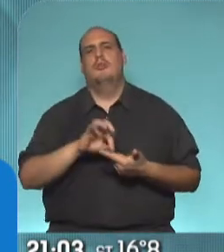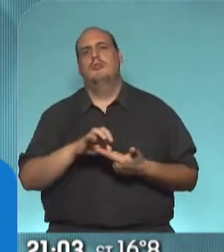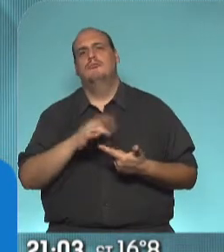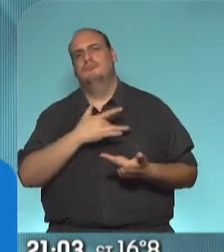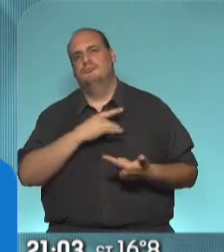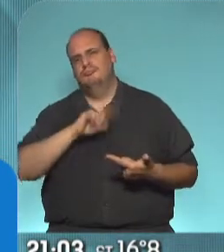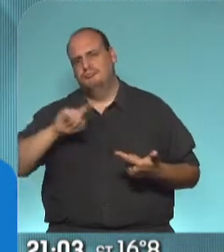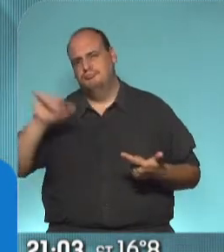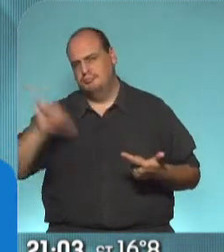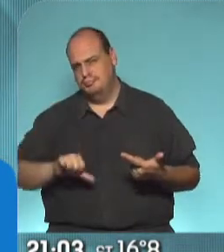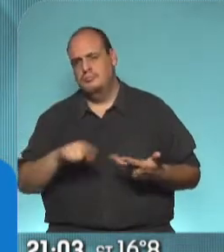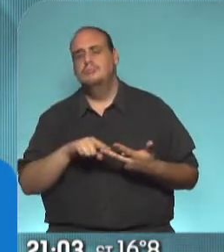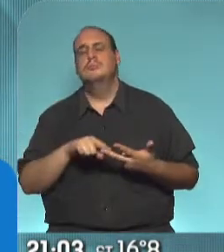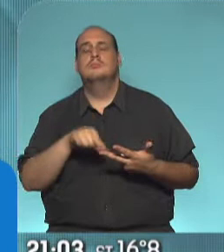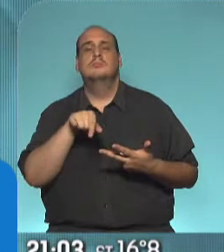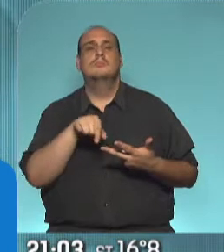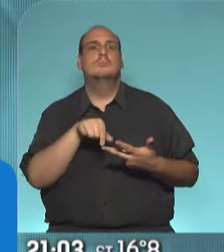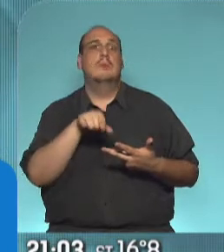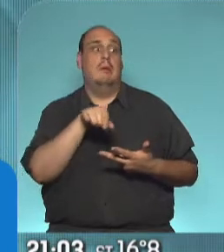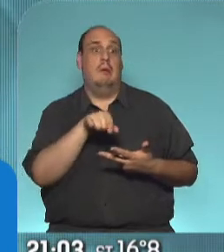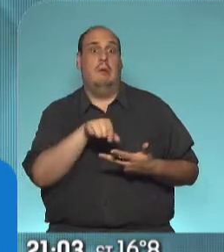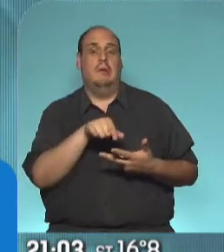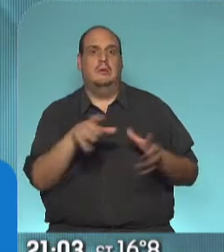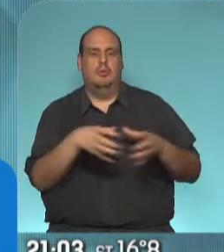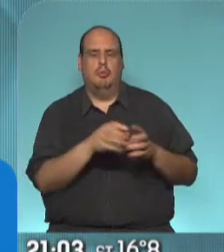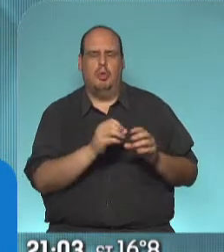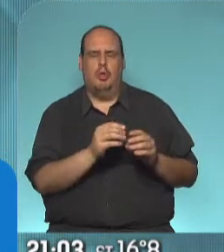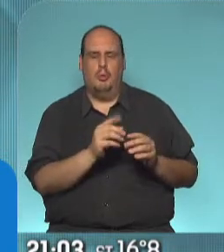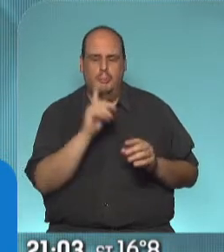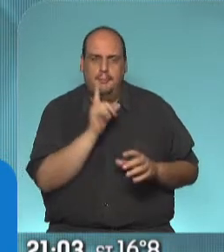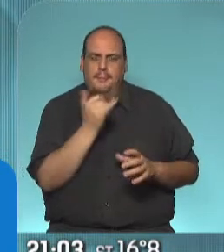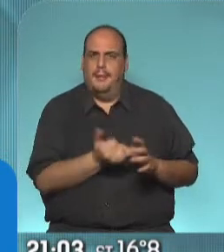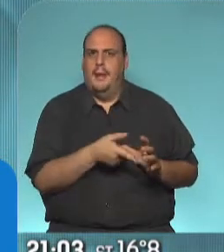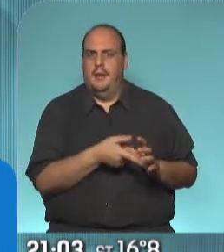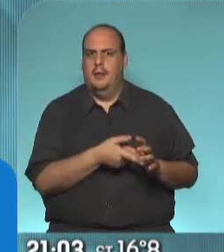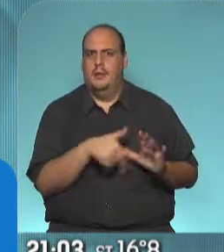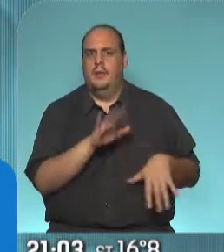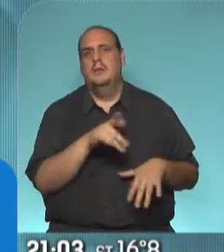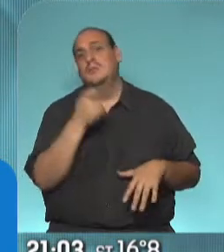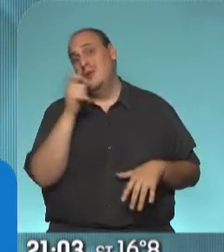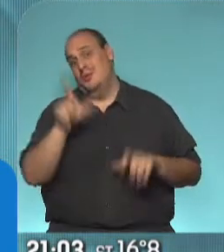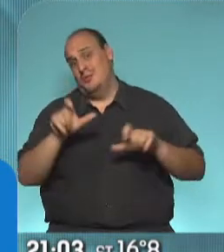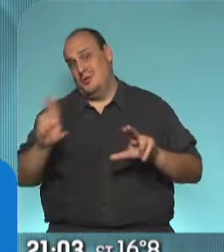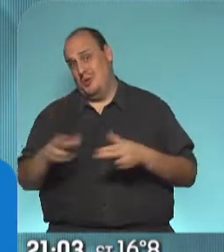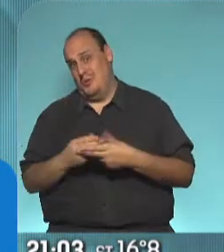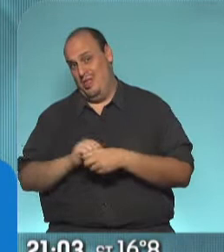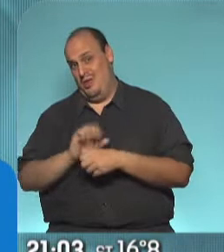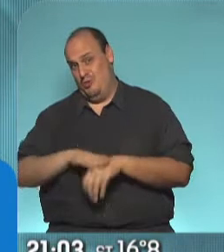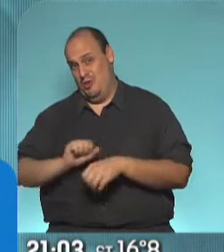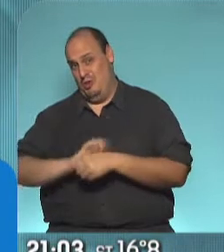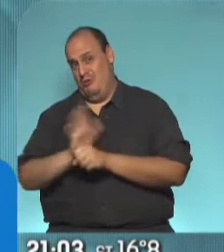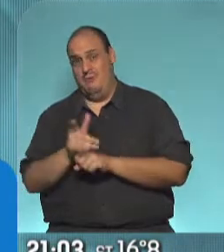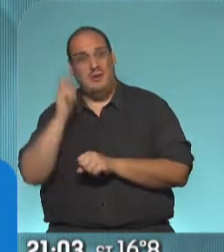causas que hacen que lo pongan en un riesgo aumentado. Por eso la mayor mortalidad ronda los 70 años. El grupo de